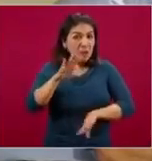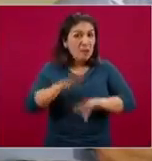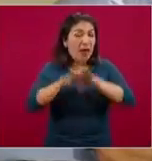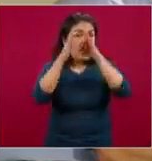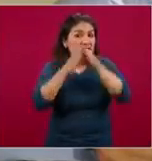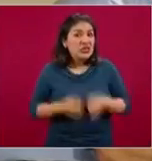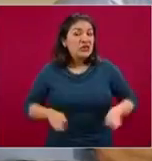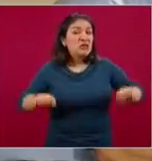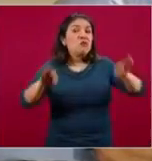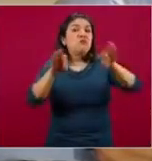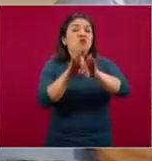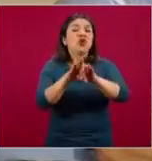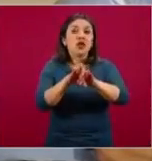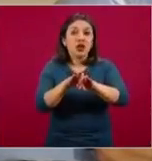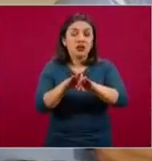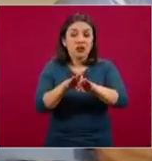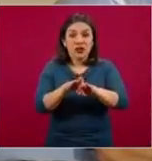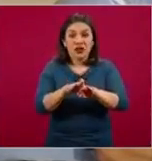que ha